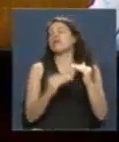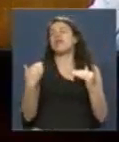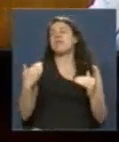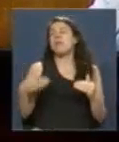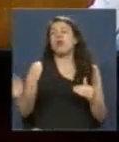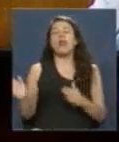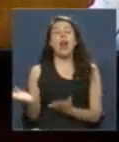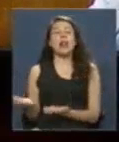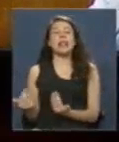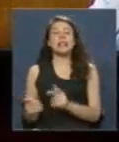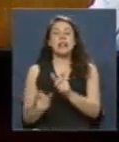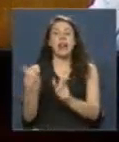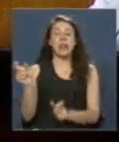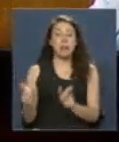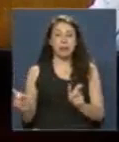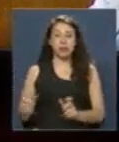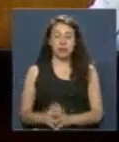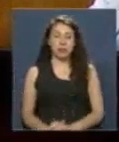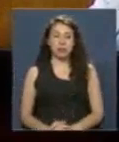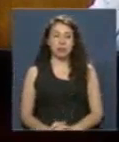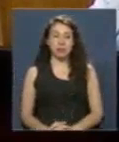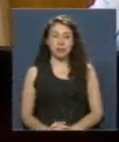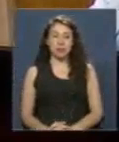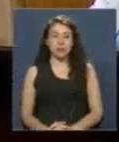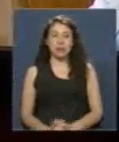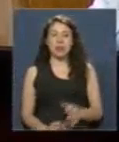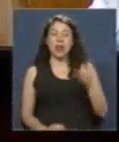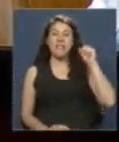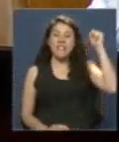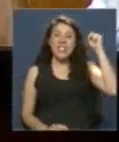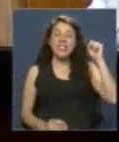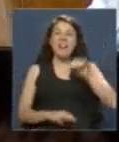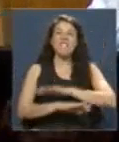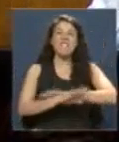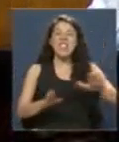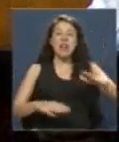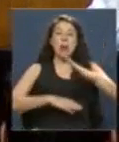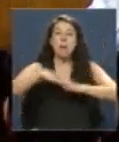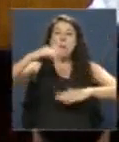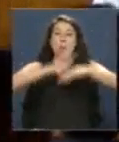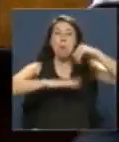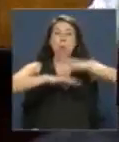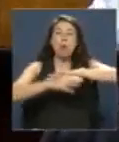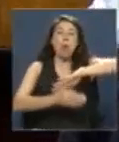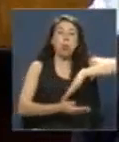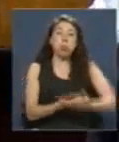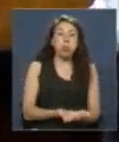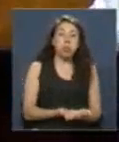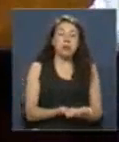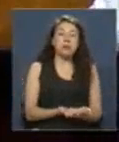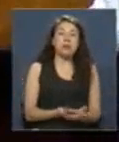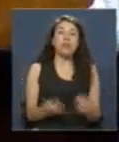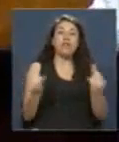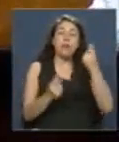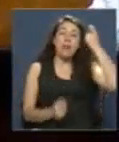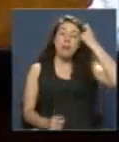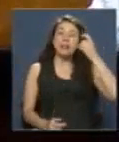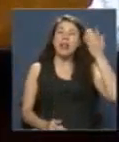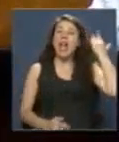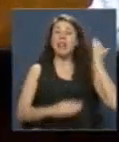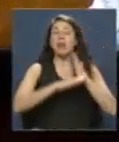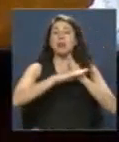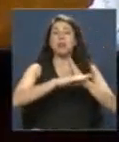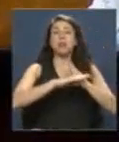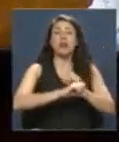las necesidades de la gente. ¡Viva la caída del muro de los dogmas ideológicos que impidieron